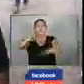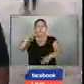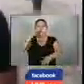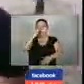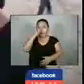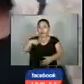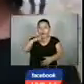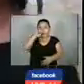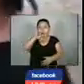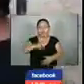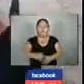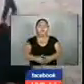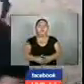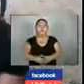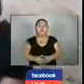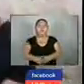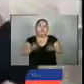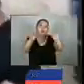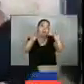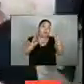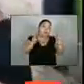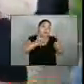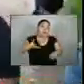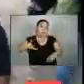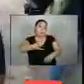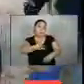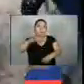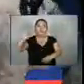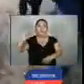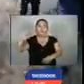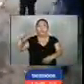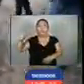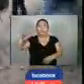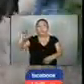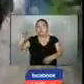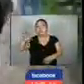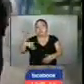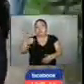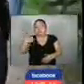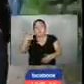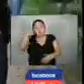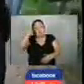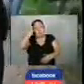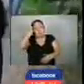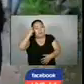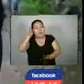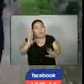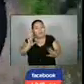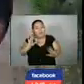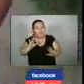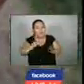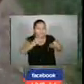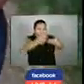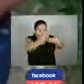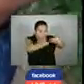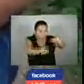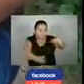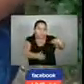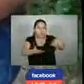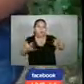los he mencionado. En ese sentido, como fiscalía, se les está atribuyendo la comisión de los ilícitos